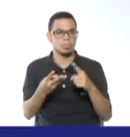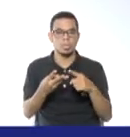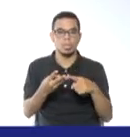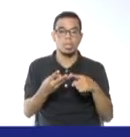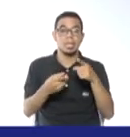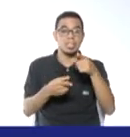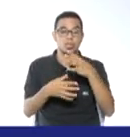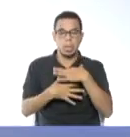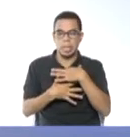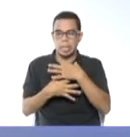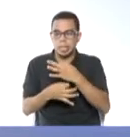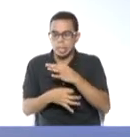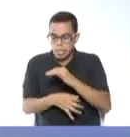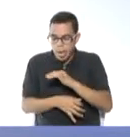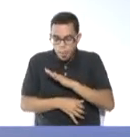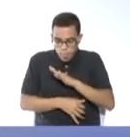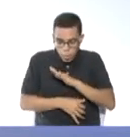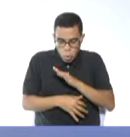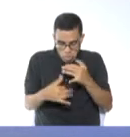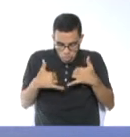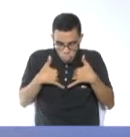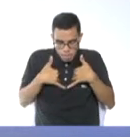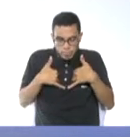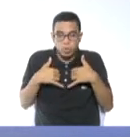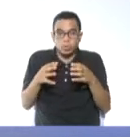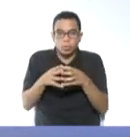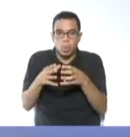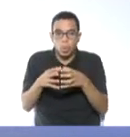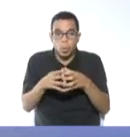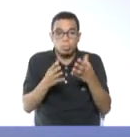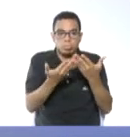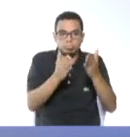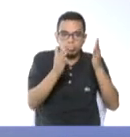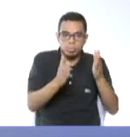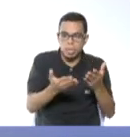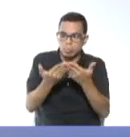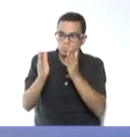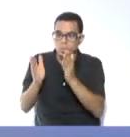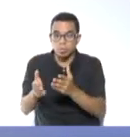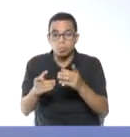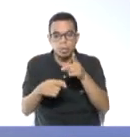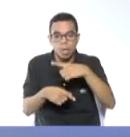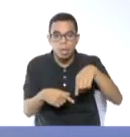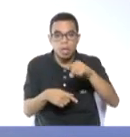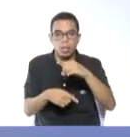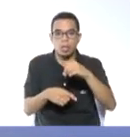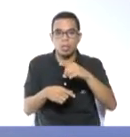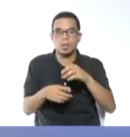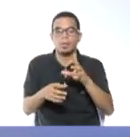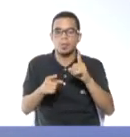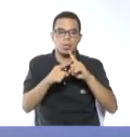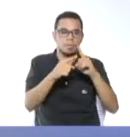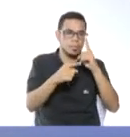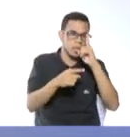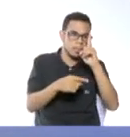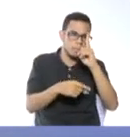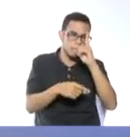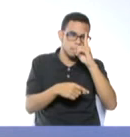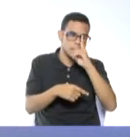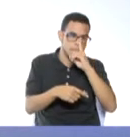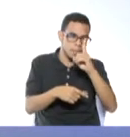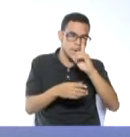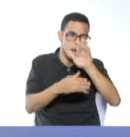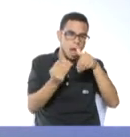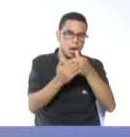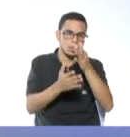el interés común, es decir, son grupos conformados por estudiantes de los diferentes años. No deben responder nada más que todos son estudiantes de